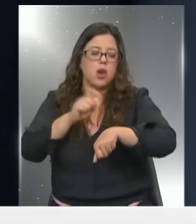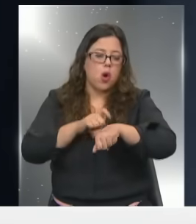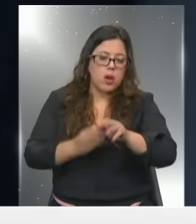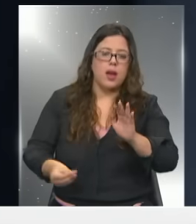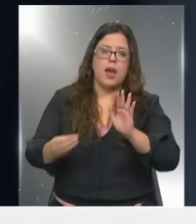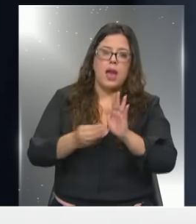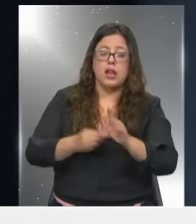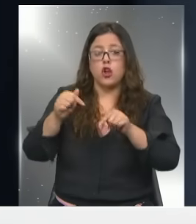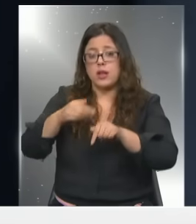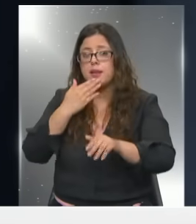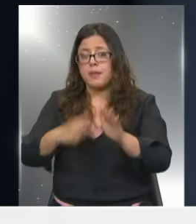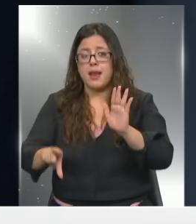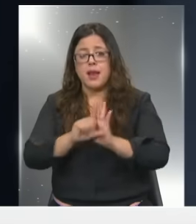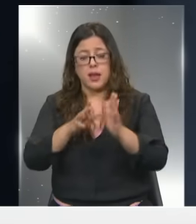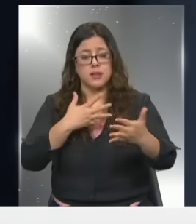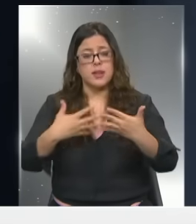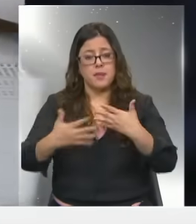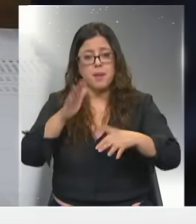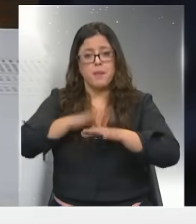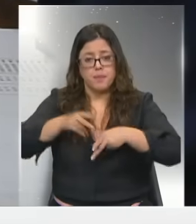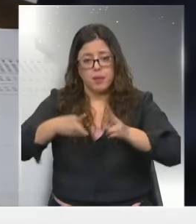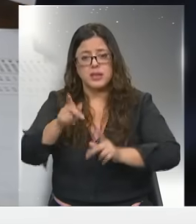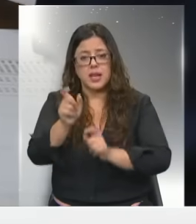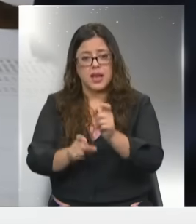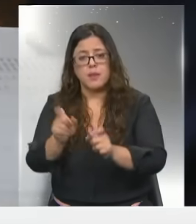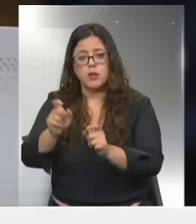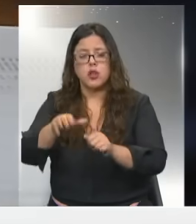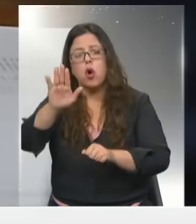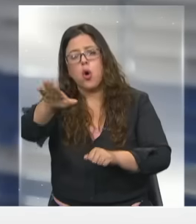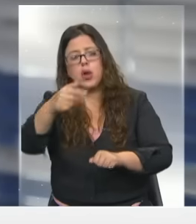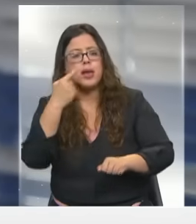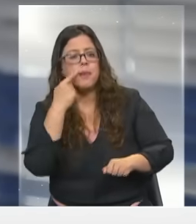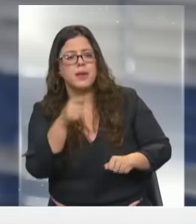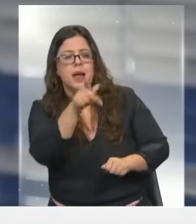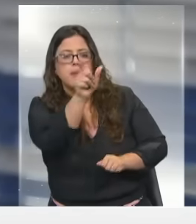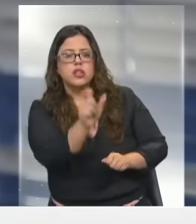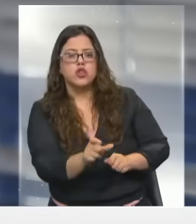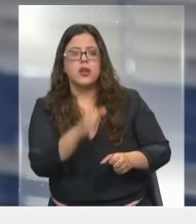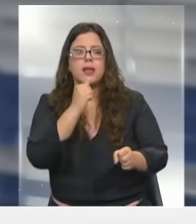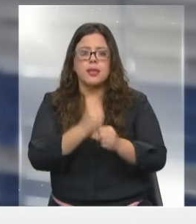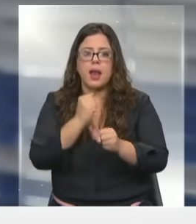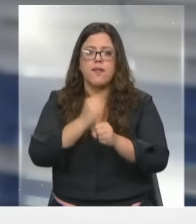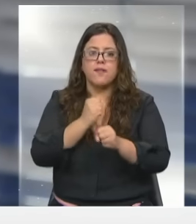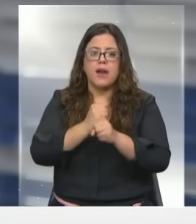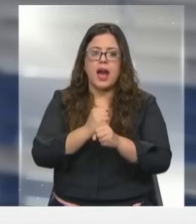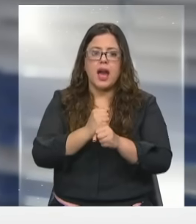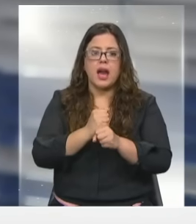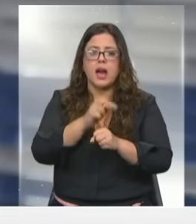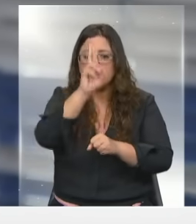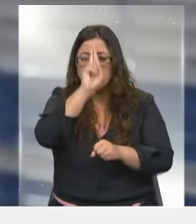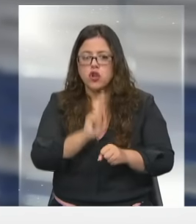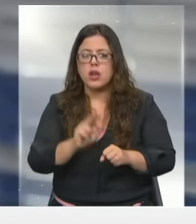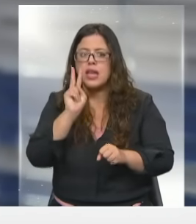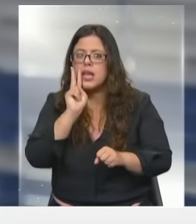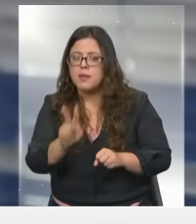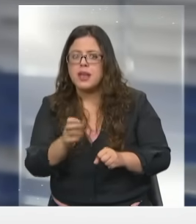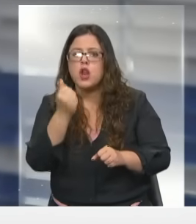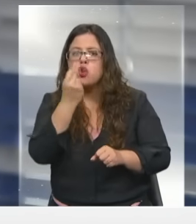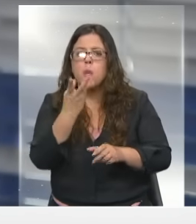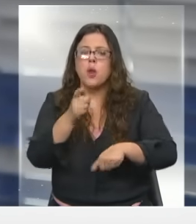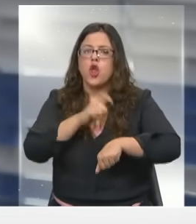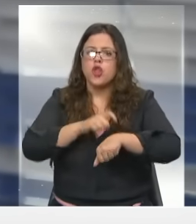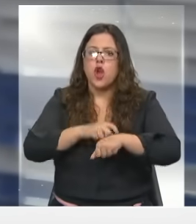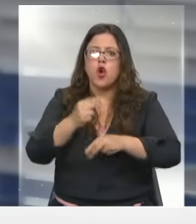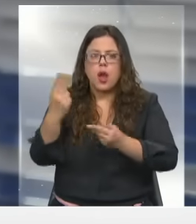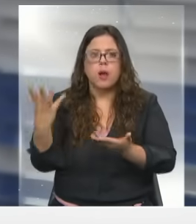También tenemos hoy día la ley de transparencia, que permite que los vecinos digan, oye, mira, esta persona trabaja, hace este rol y mire la cantidad de horas que